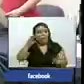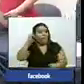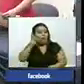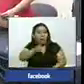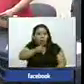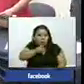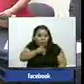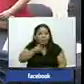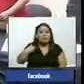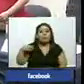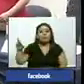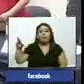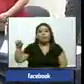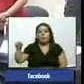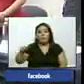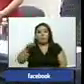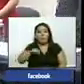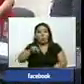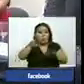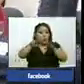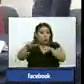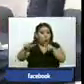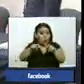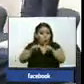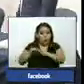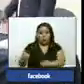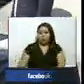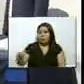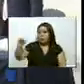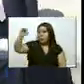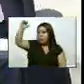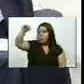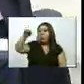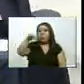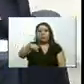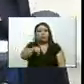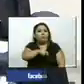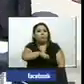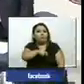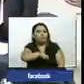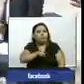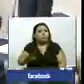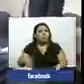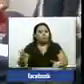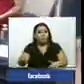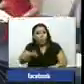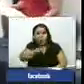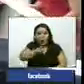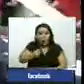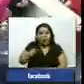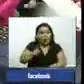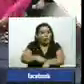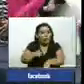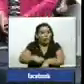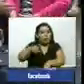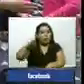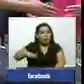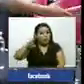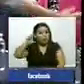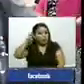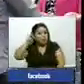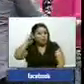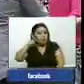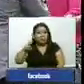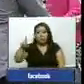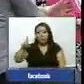FM, quien desde los 8 años creció en esta área y ahora es el encargado de acompañar a la audiencia todas las tardes a través